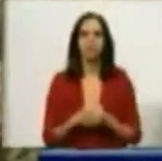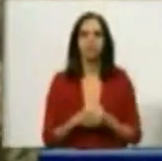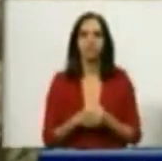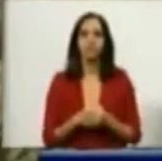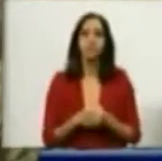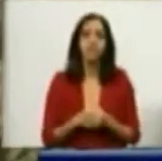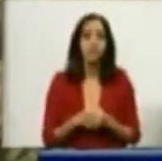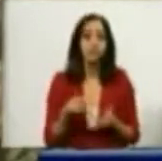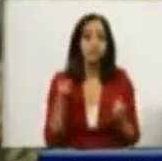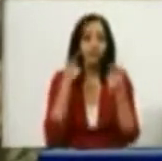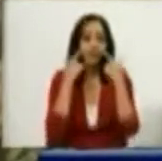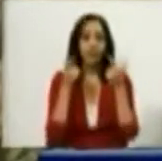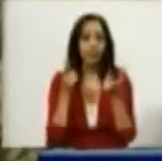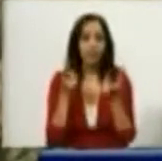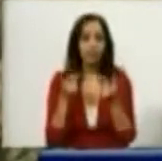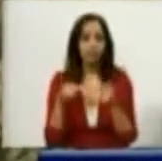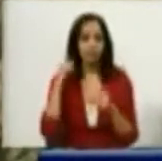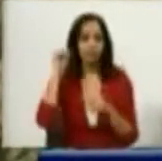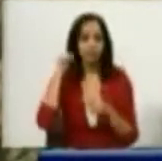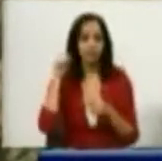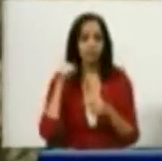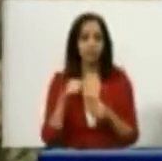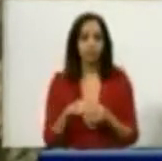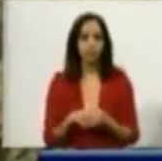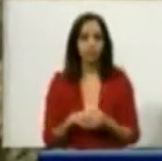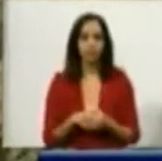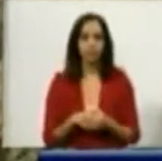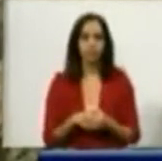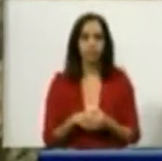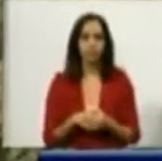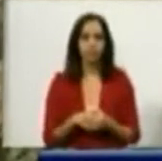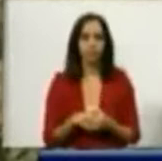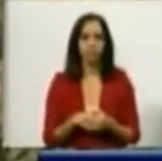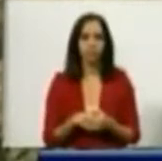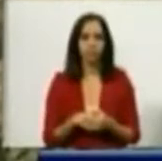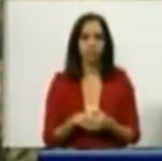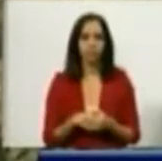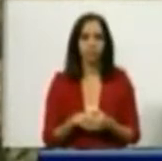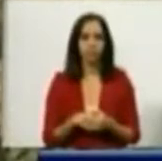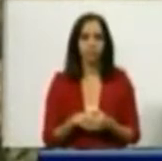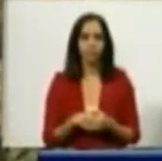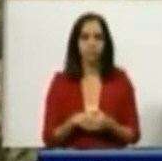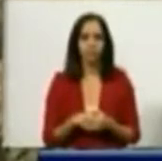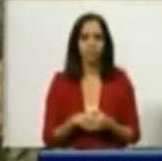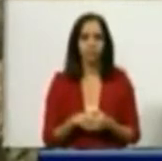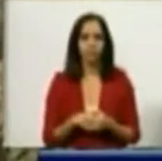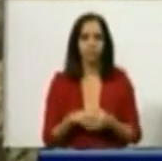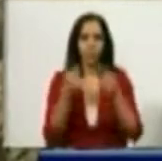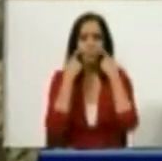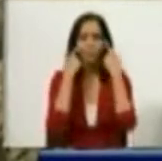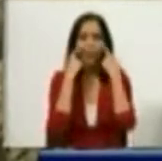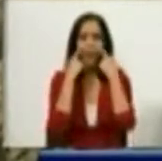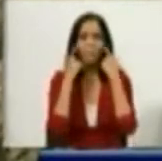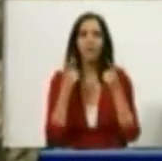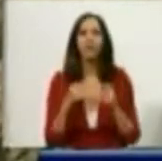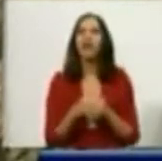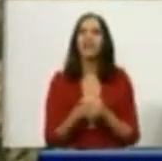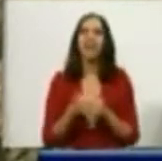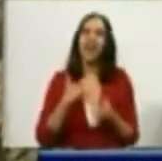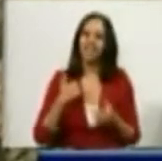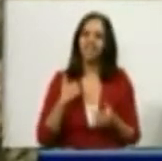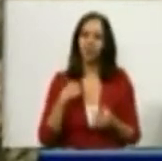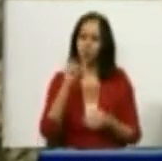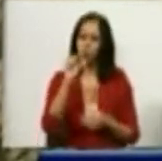Esa es la que viene no vale venía el premio no no pero esa ese está bien vamos a vamos para Argentina un ratico